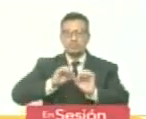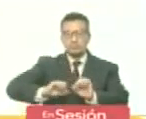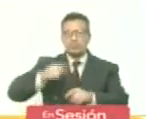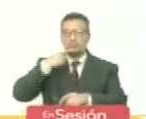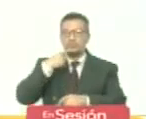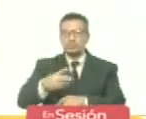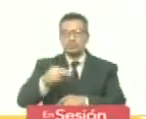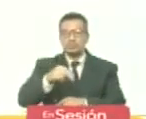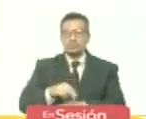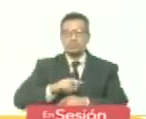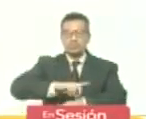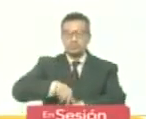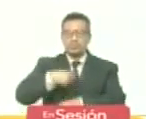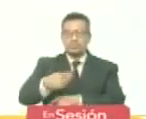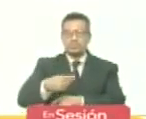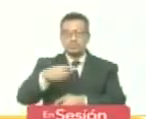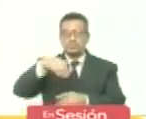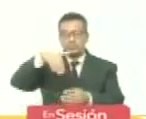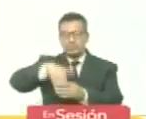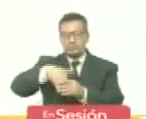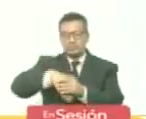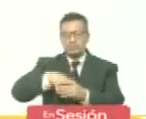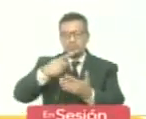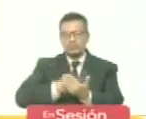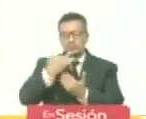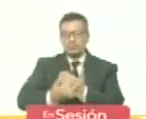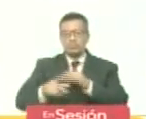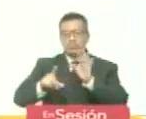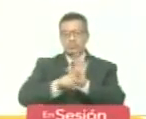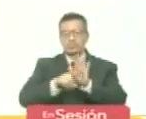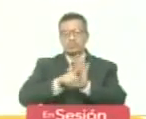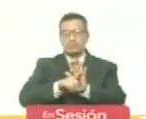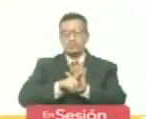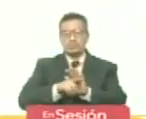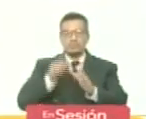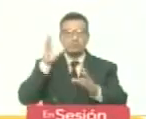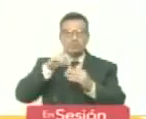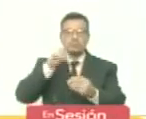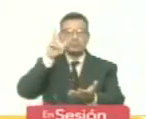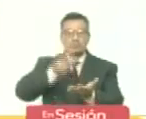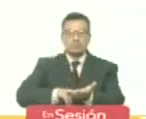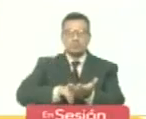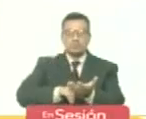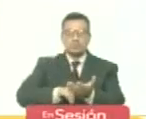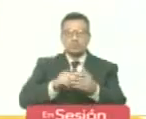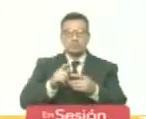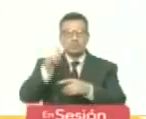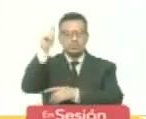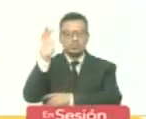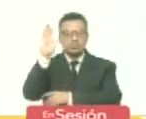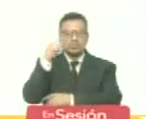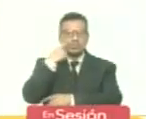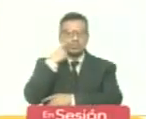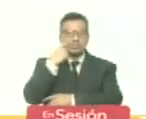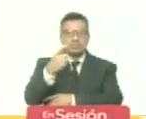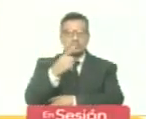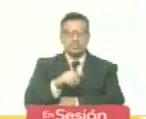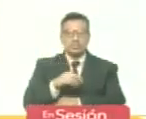A continuación, sometió a votación el proyecto de ley, el cual resultó aprobado por mayoría evidente.